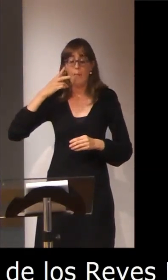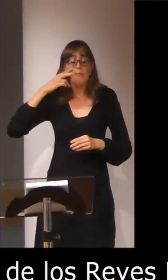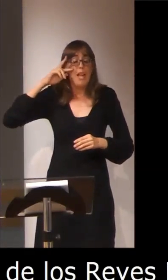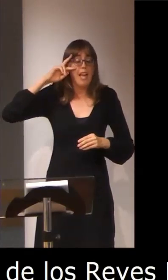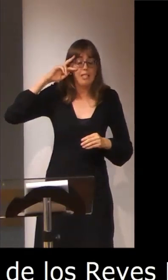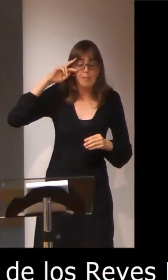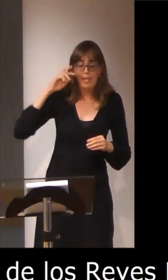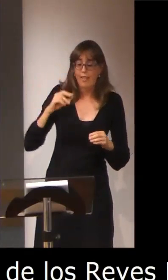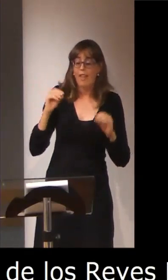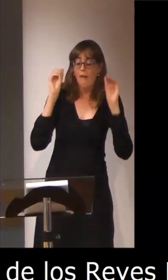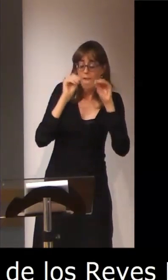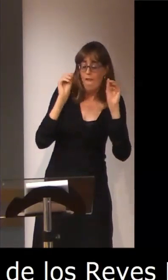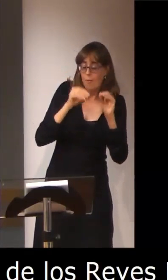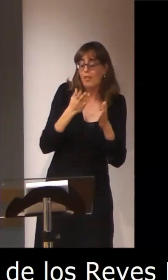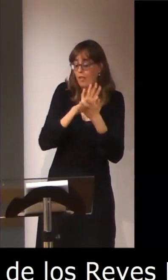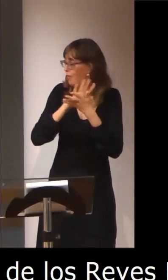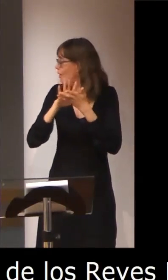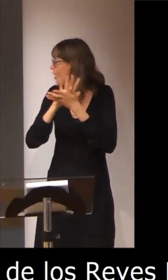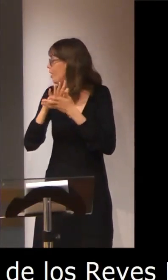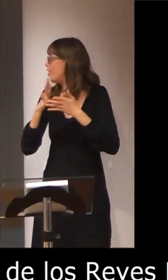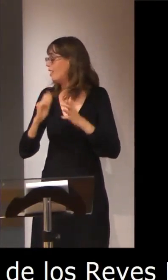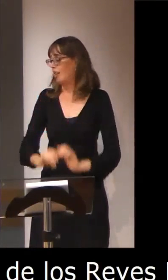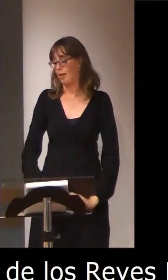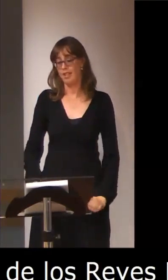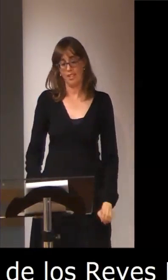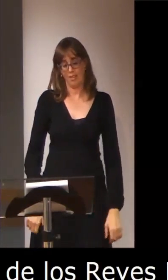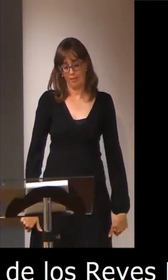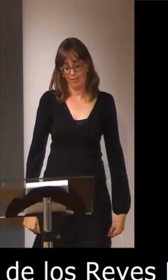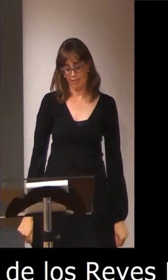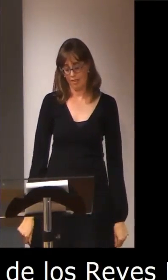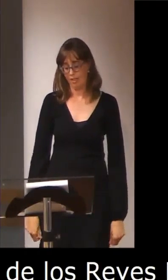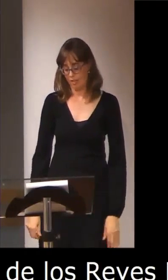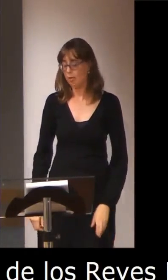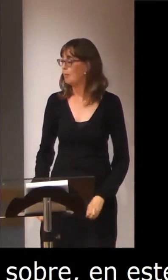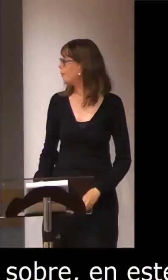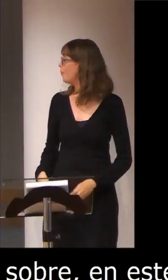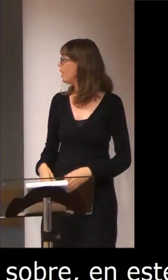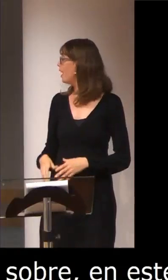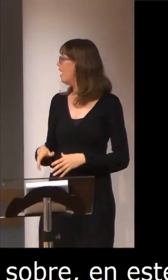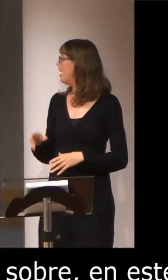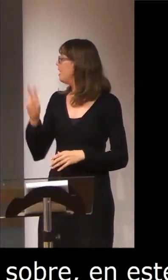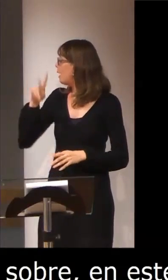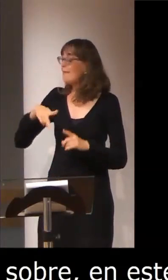Universidad de Sevilla y su experiencia sobre la formación e investigación en lengua de signos.